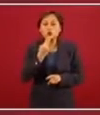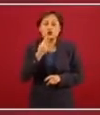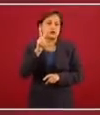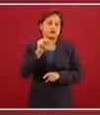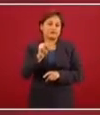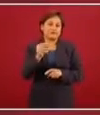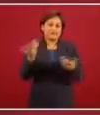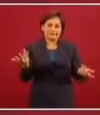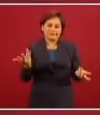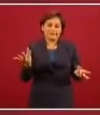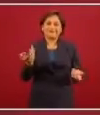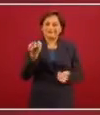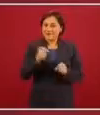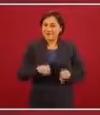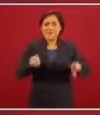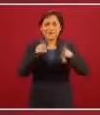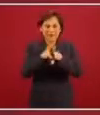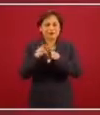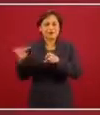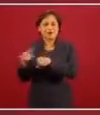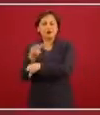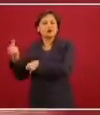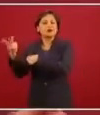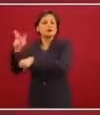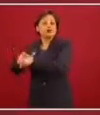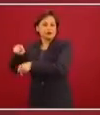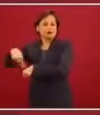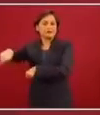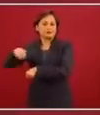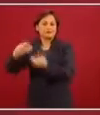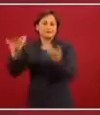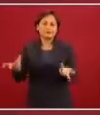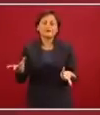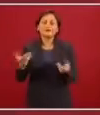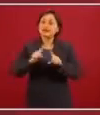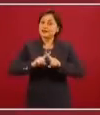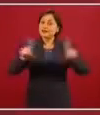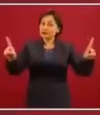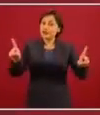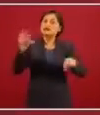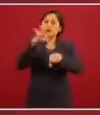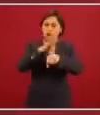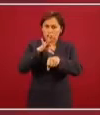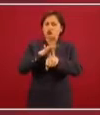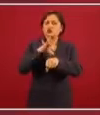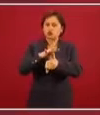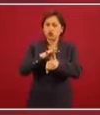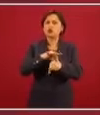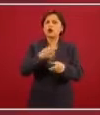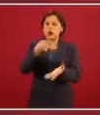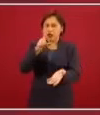uso apropiado de los equipos de protección personal en dos profesiones obviamente distintas, pero para ilustrar las